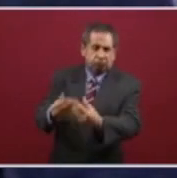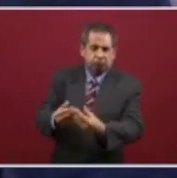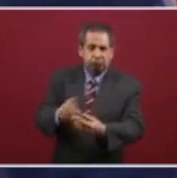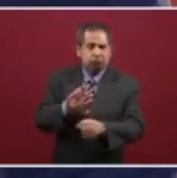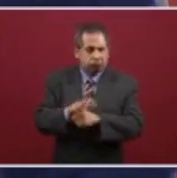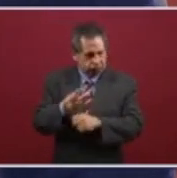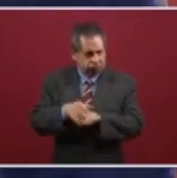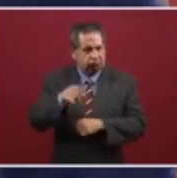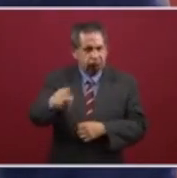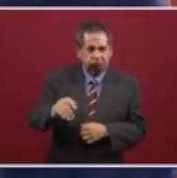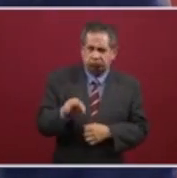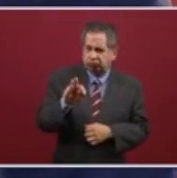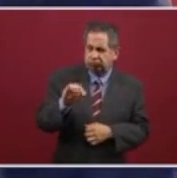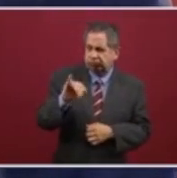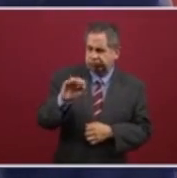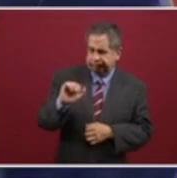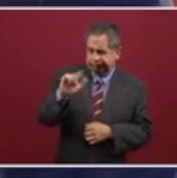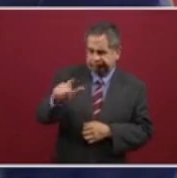la fiscalía